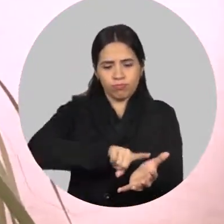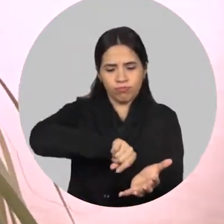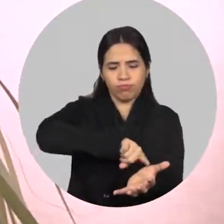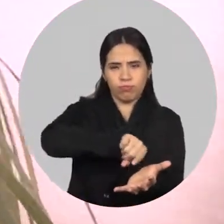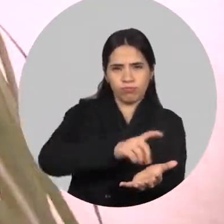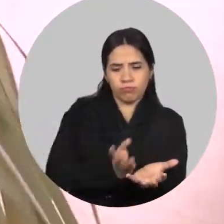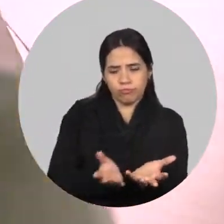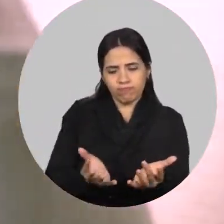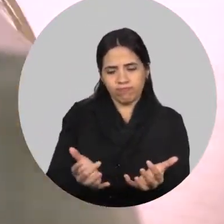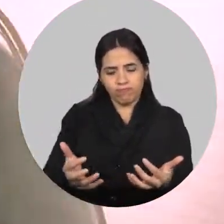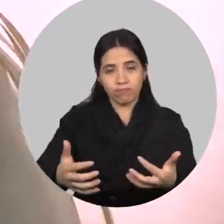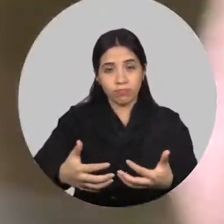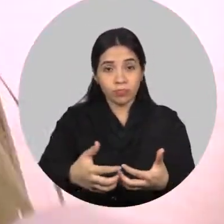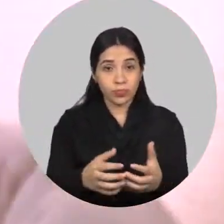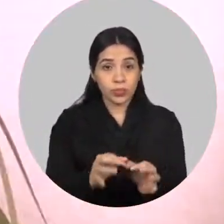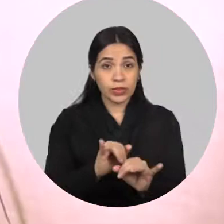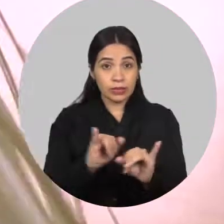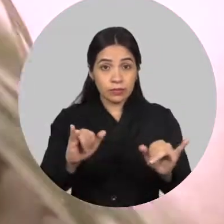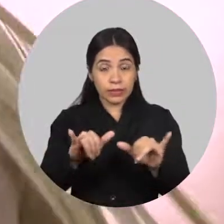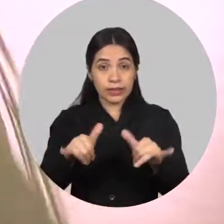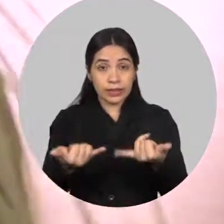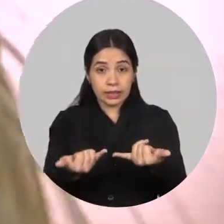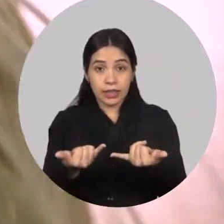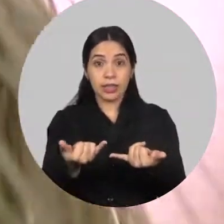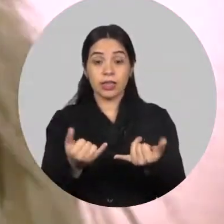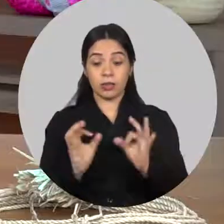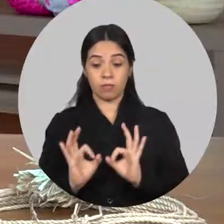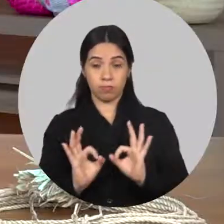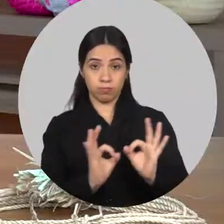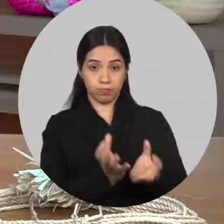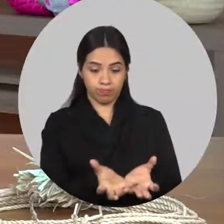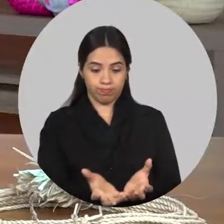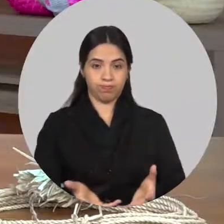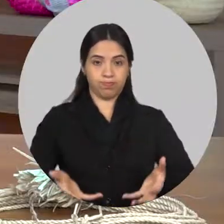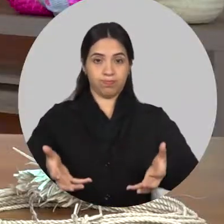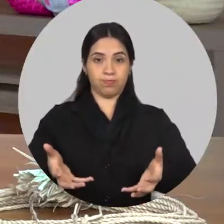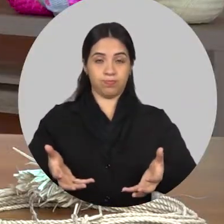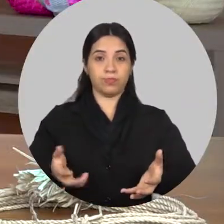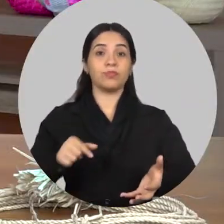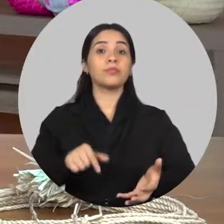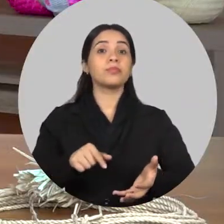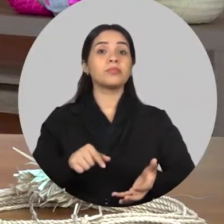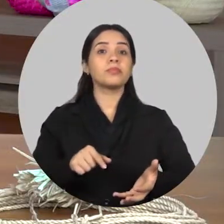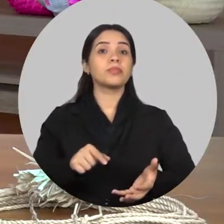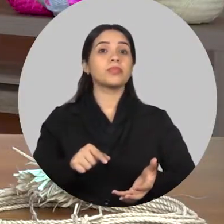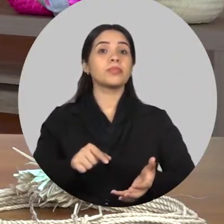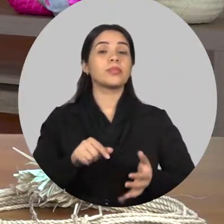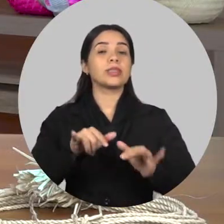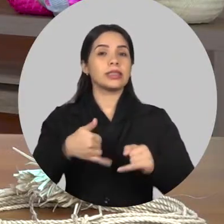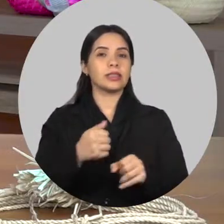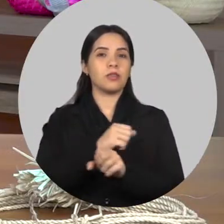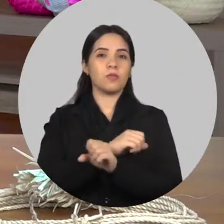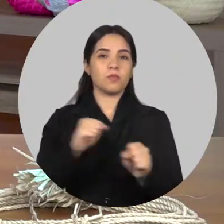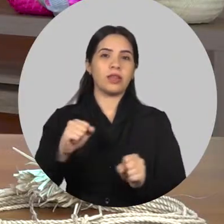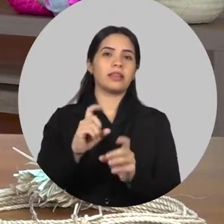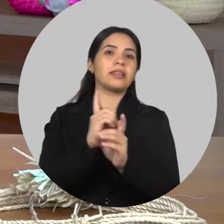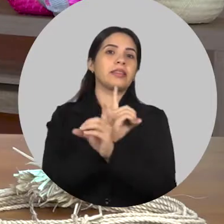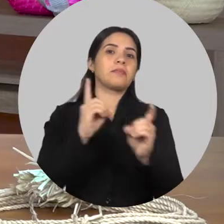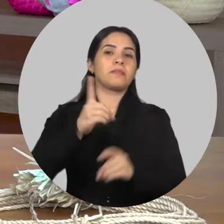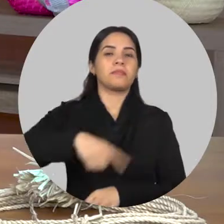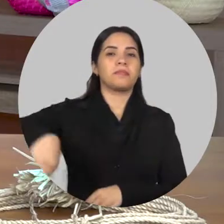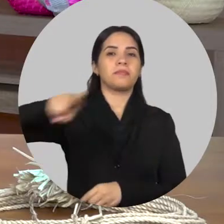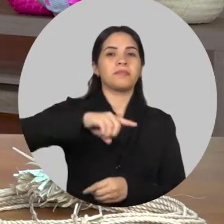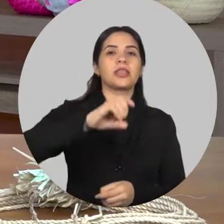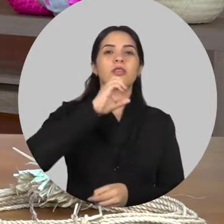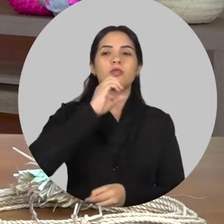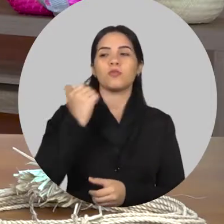que terminamos esta parte, ya es directamente para la elaboración de lo que sería el argol del